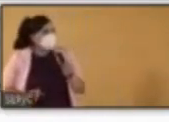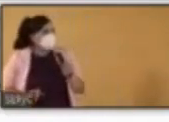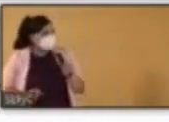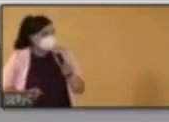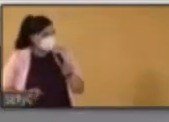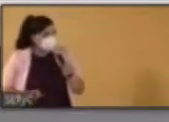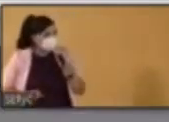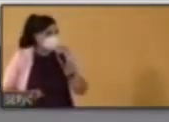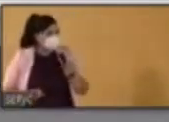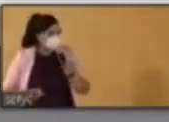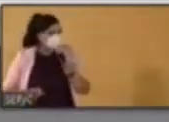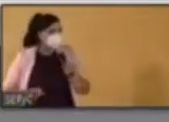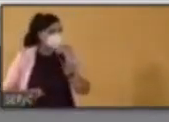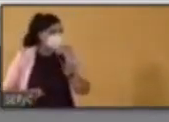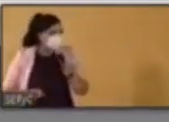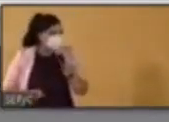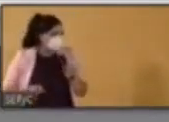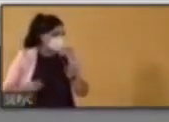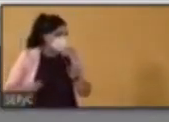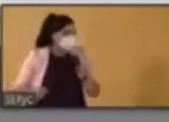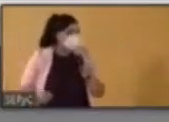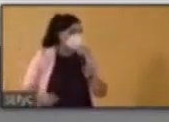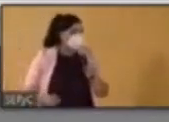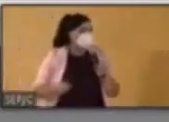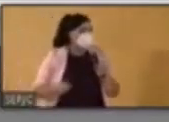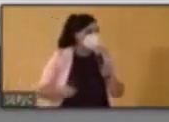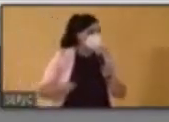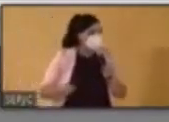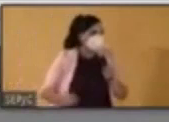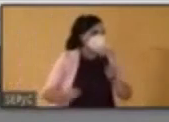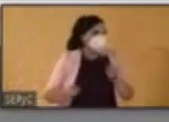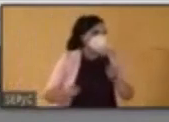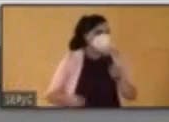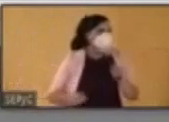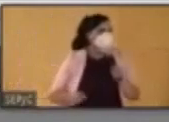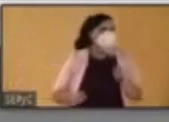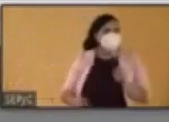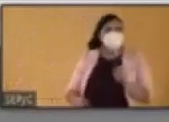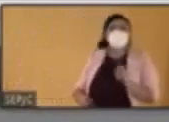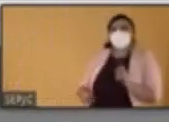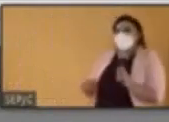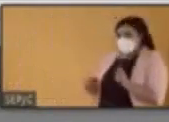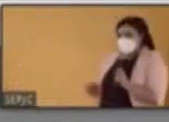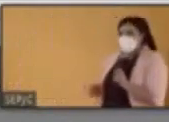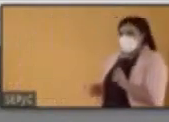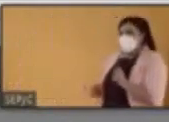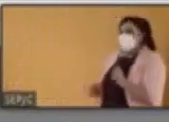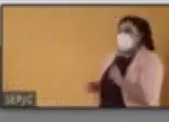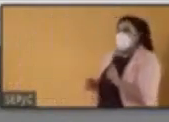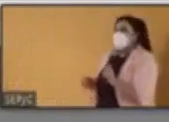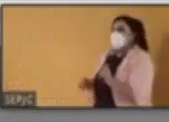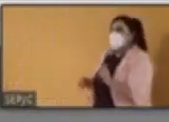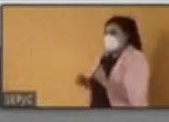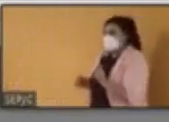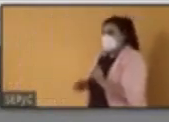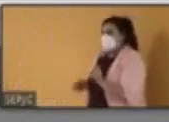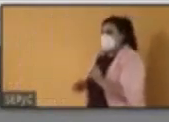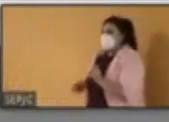registrar. Se preguntarán ustedes, ¿registro las 3, 4, 5 escolaridades con que cuento? Efectivamente, es